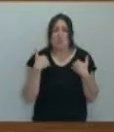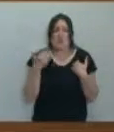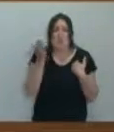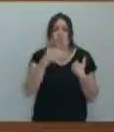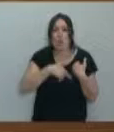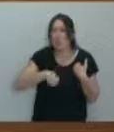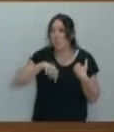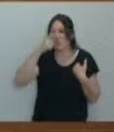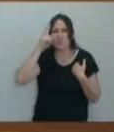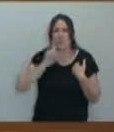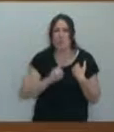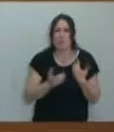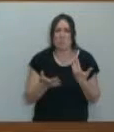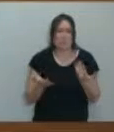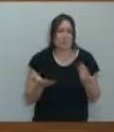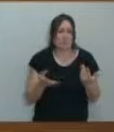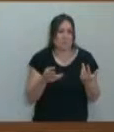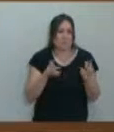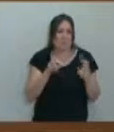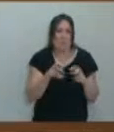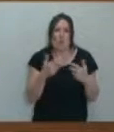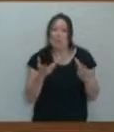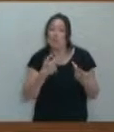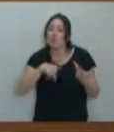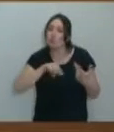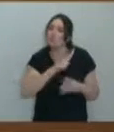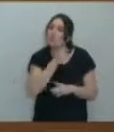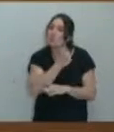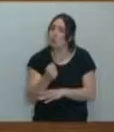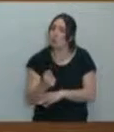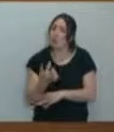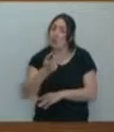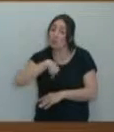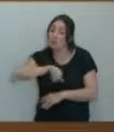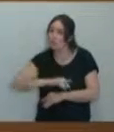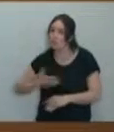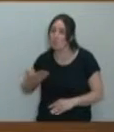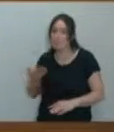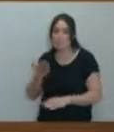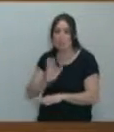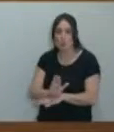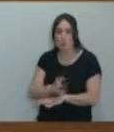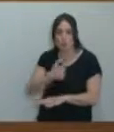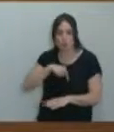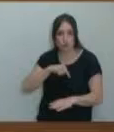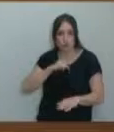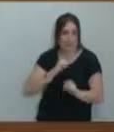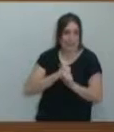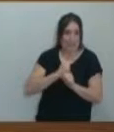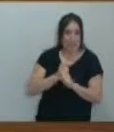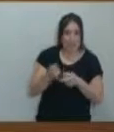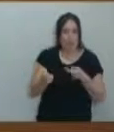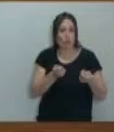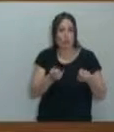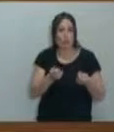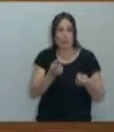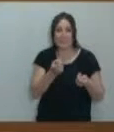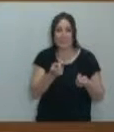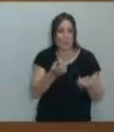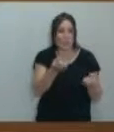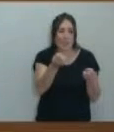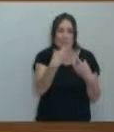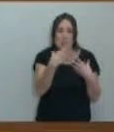lo que nos traemos entre manos. Somos una institución representativa y que tenemos derecho, en nuestra tarea de control, a recibir la información y a recibirla de